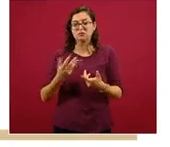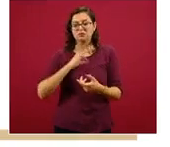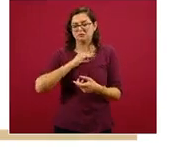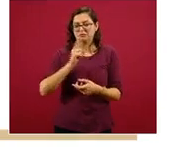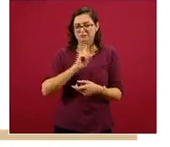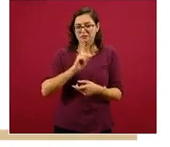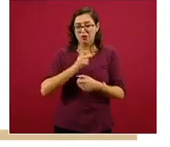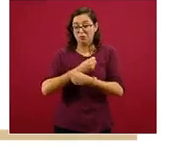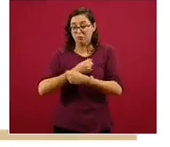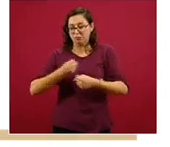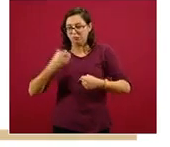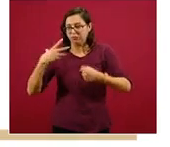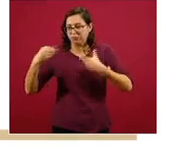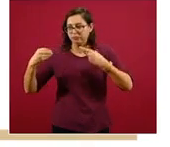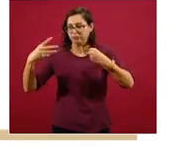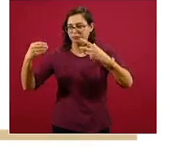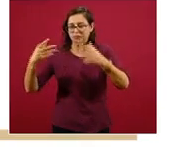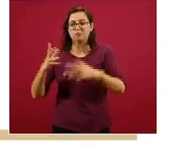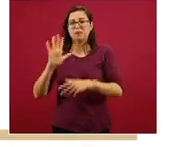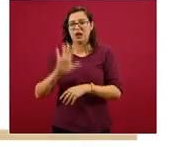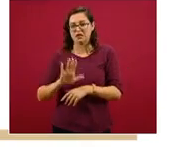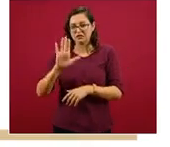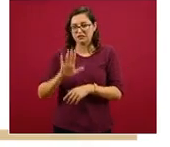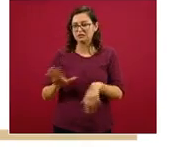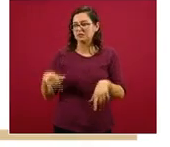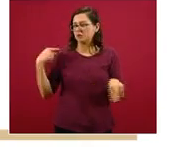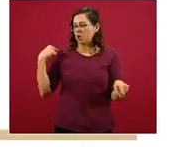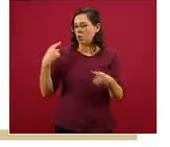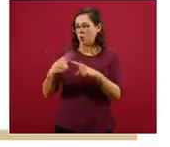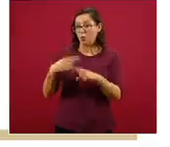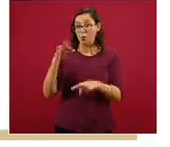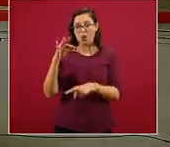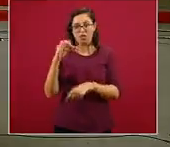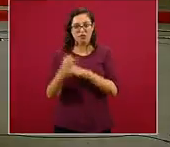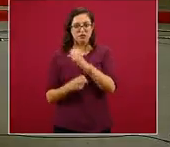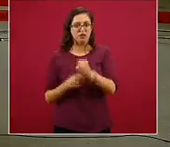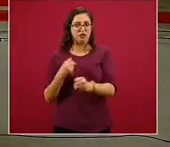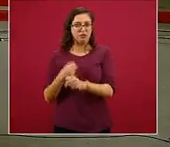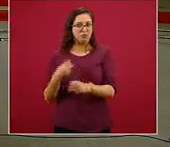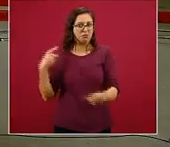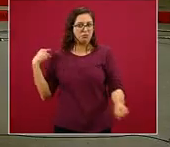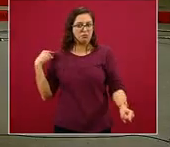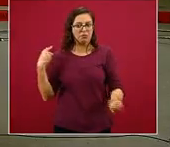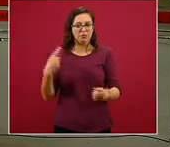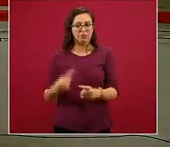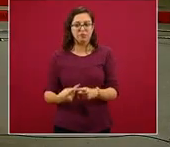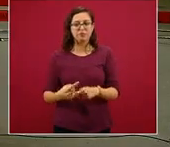no saludables impuestas en los últimos 40 años. Adelante.